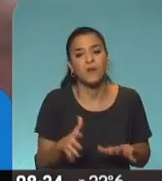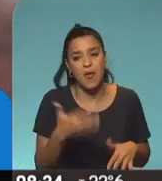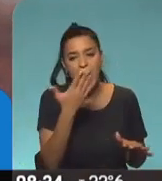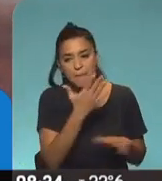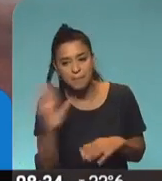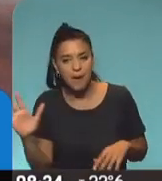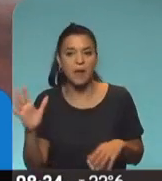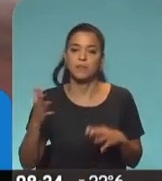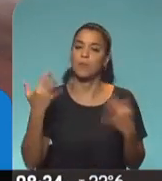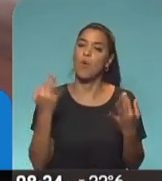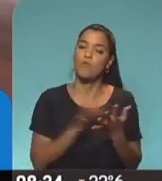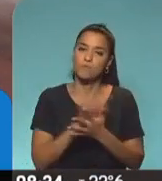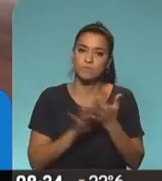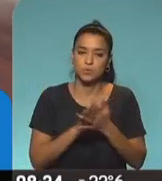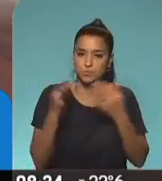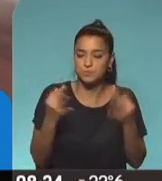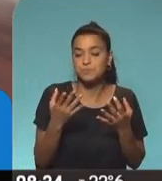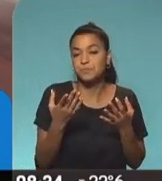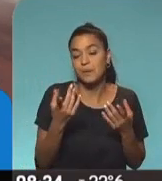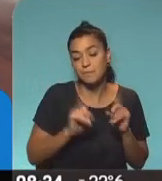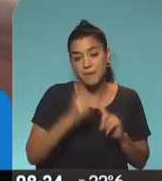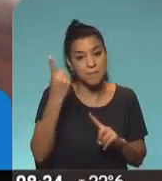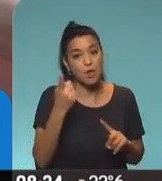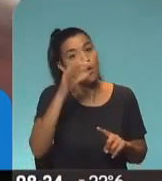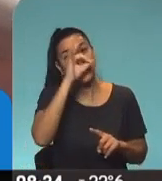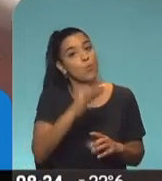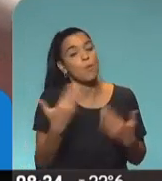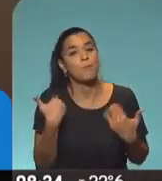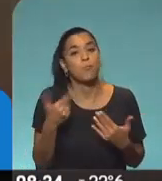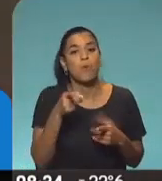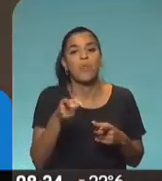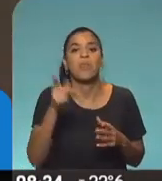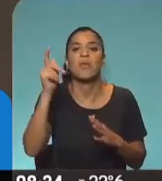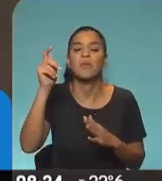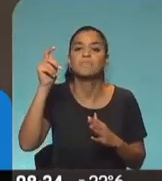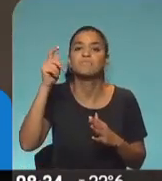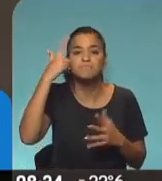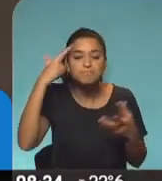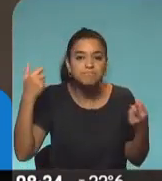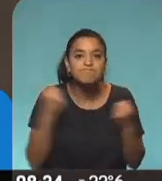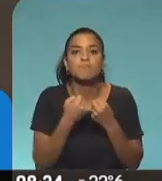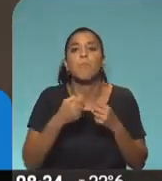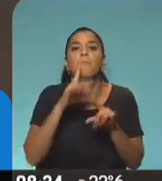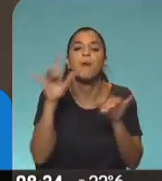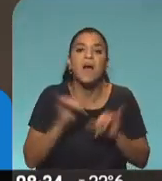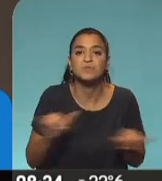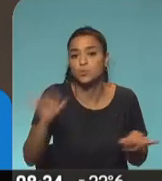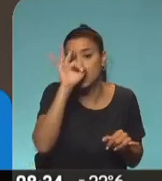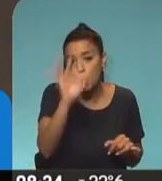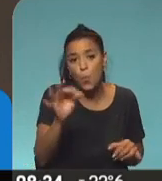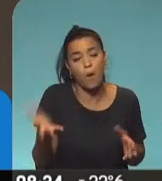los intentos diplomáticos? Primero y principal, creo que nunca se pudo firmar la paz, nunca se pudo encontrar la paz